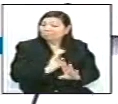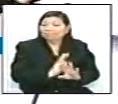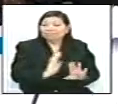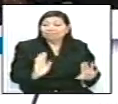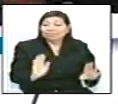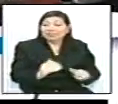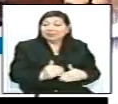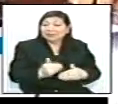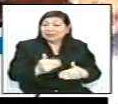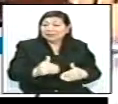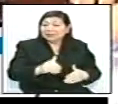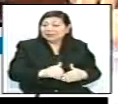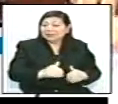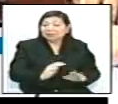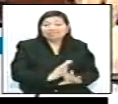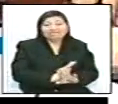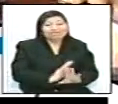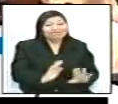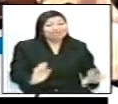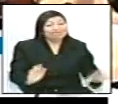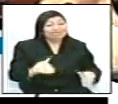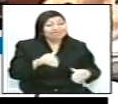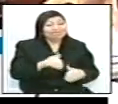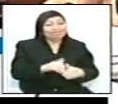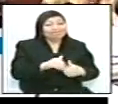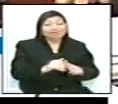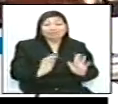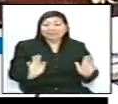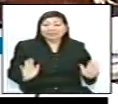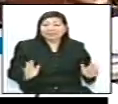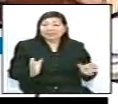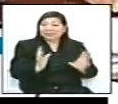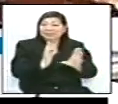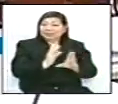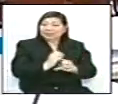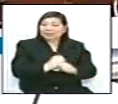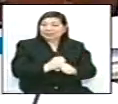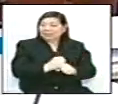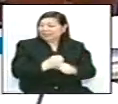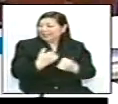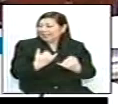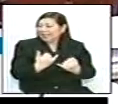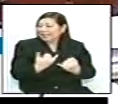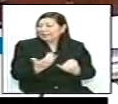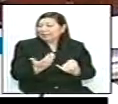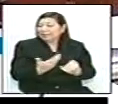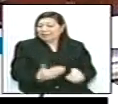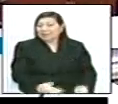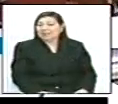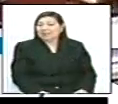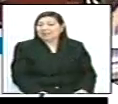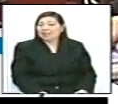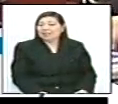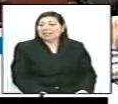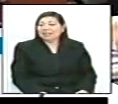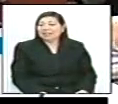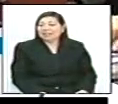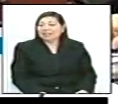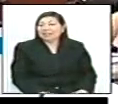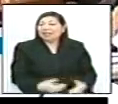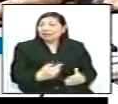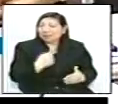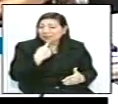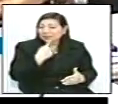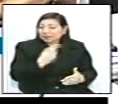Porque si dilatamos esta situación, ya la adelanto elecciones, se va a ver frustrada. Entonces, ese es el pedido concreto, señora presidenta, que hago a efecto